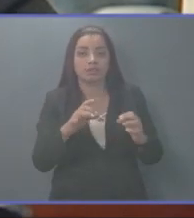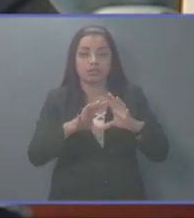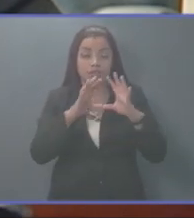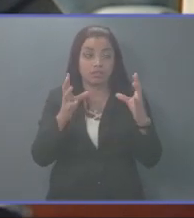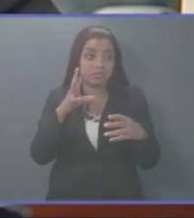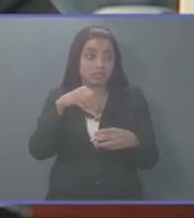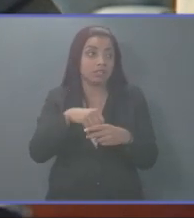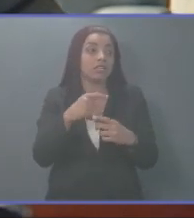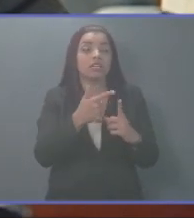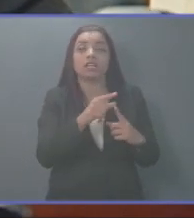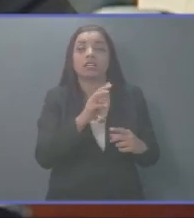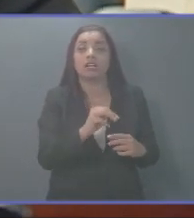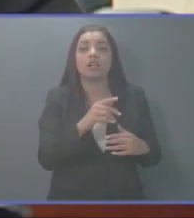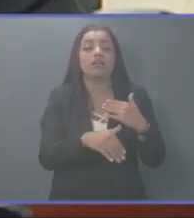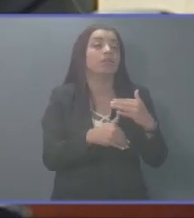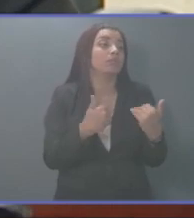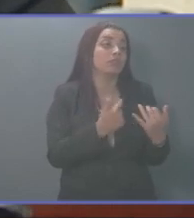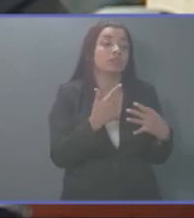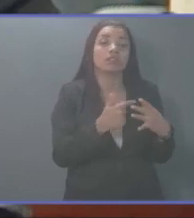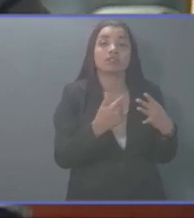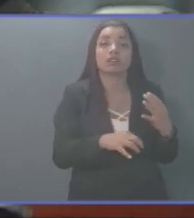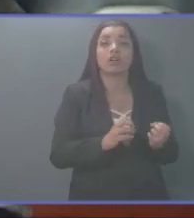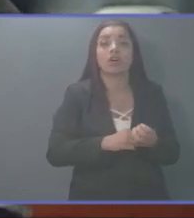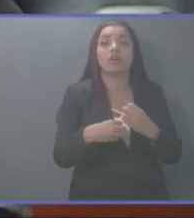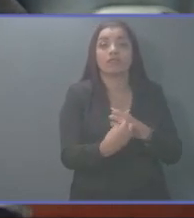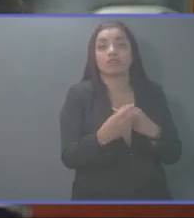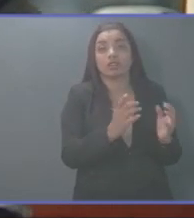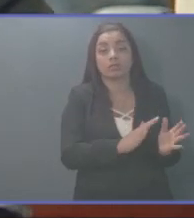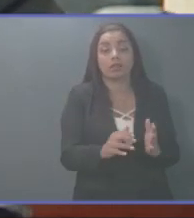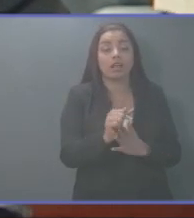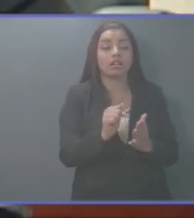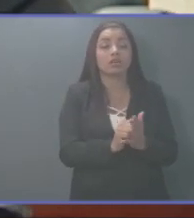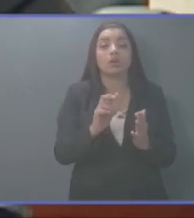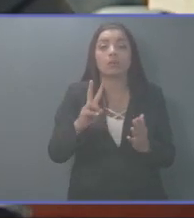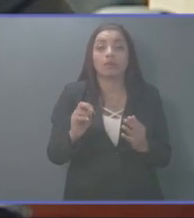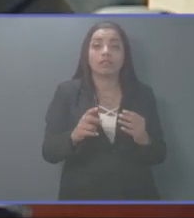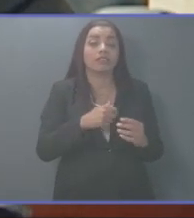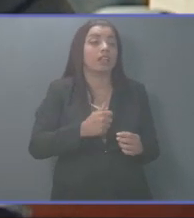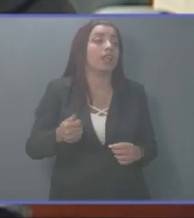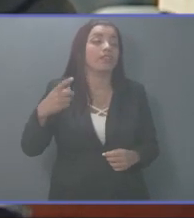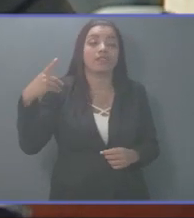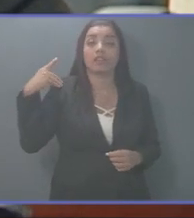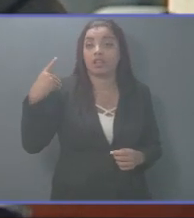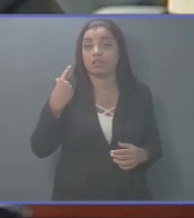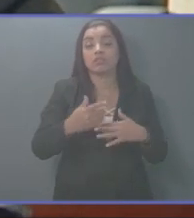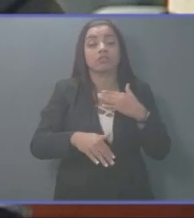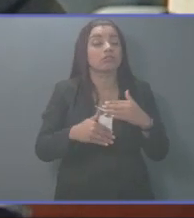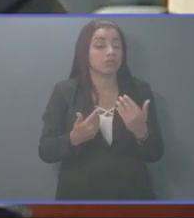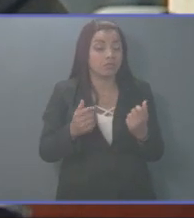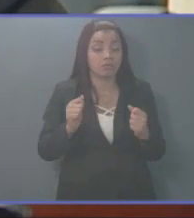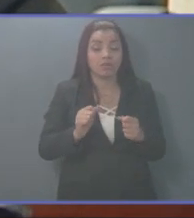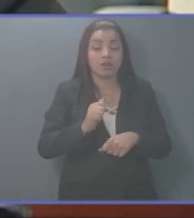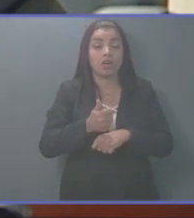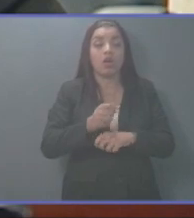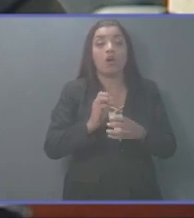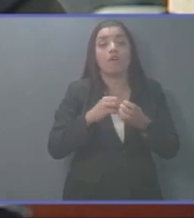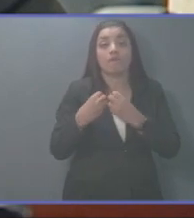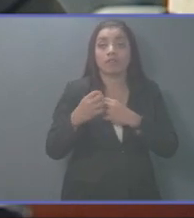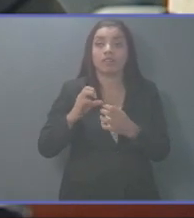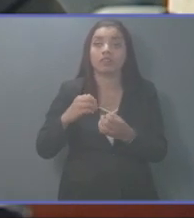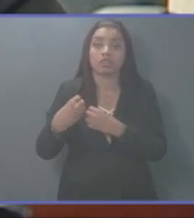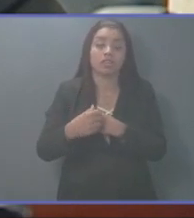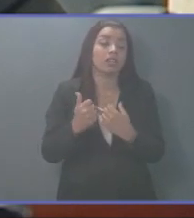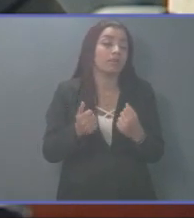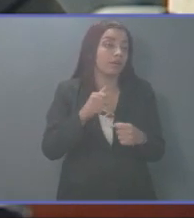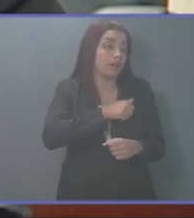M. Otras atribuciones establecidas por esta ley. Oficinas locales de atención. Artículo 20. La dirección creará oficinas locales de atención para que pueda coordinar